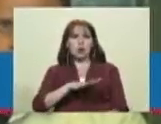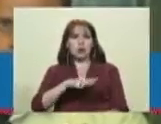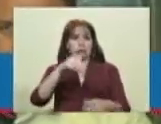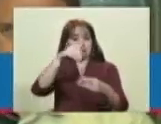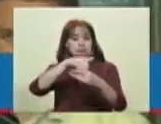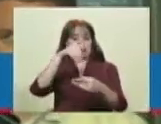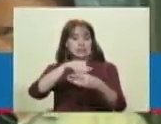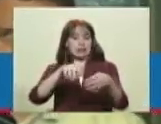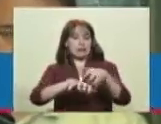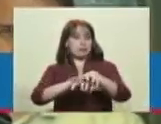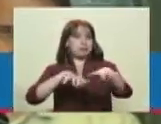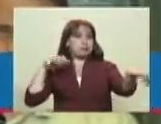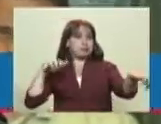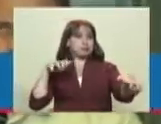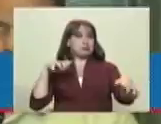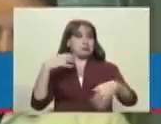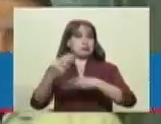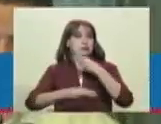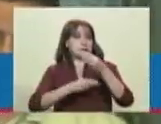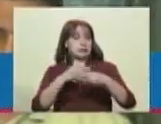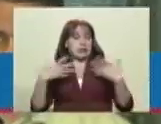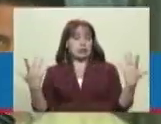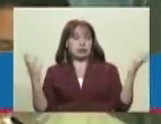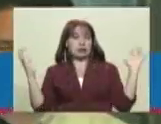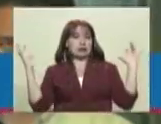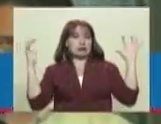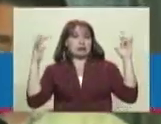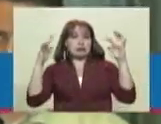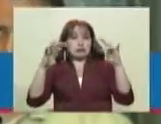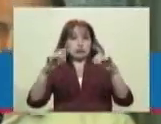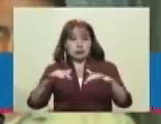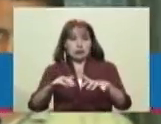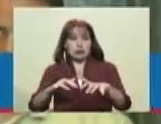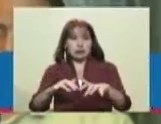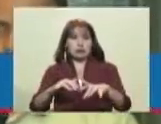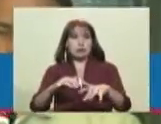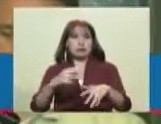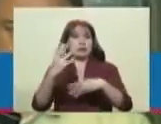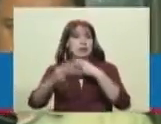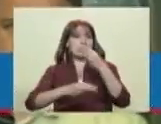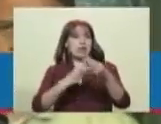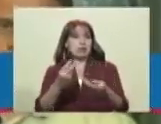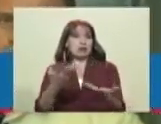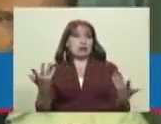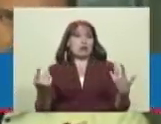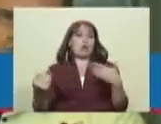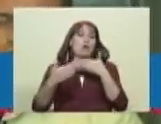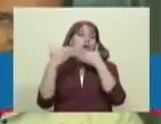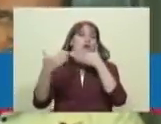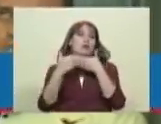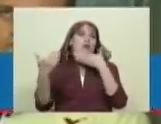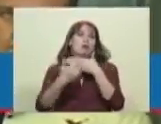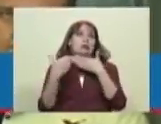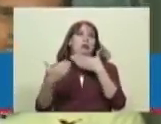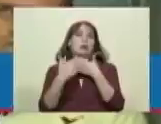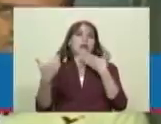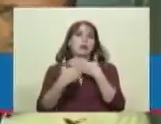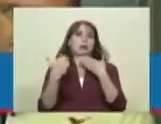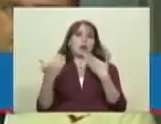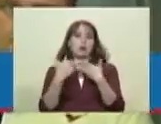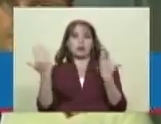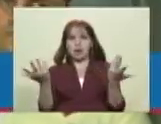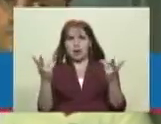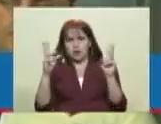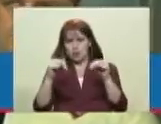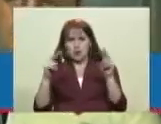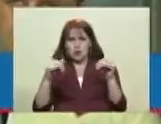electoral en Venezuela que haya estado rodeado o precedido por mayores amenazas que este evento electoral de hoy.